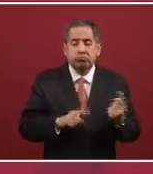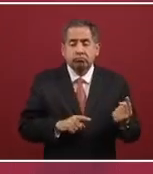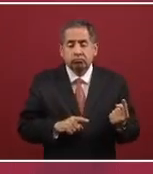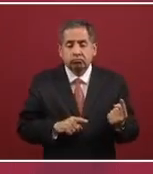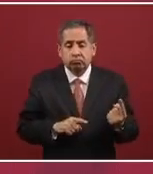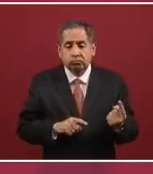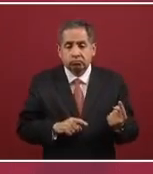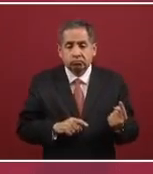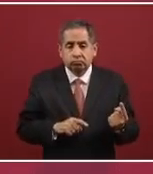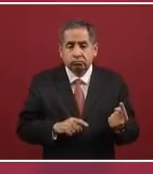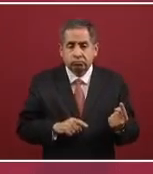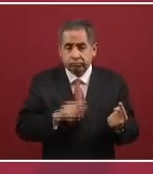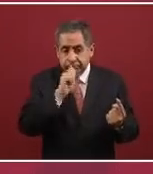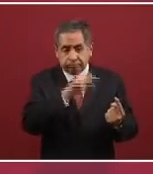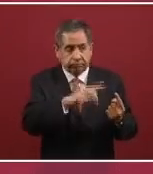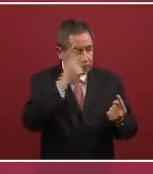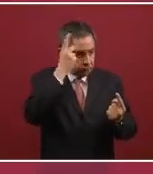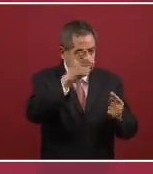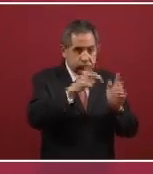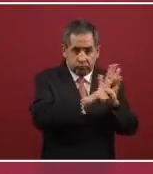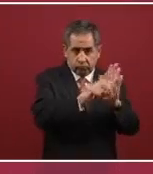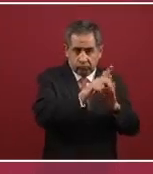los condóminos.